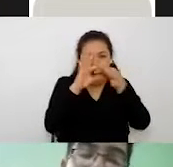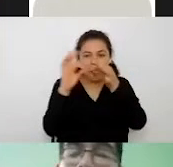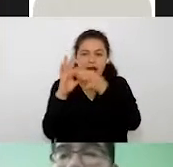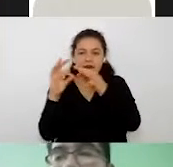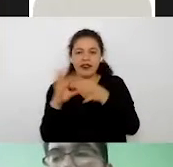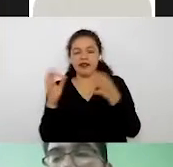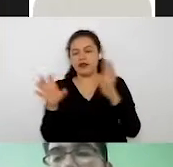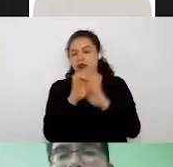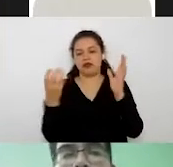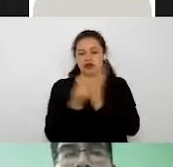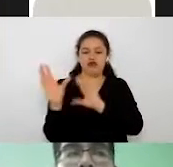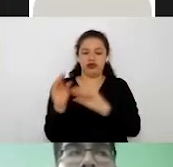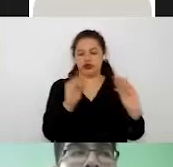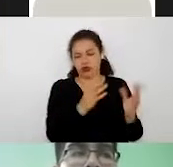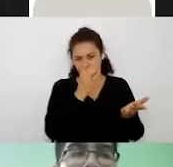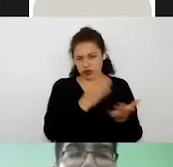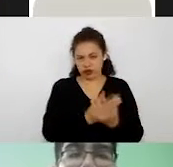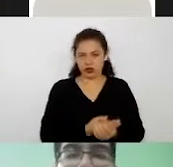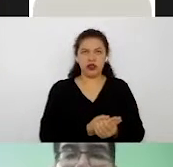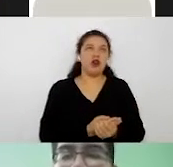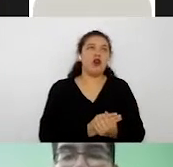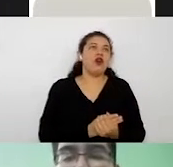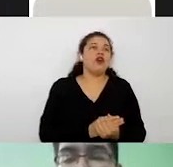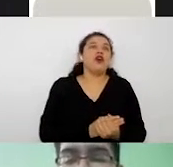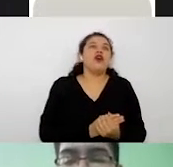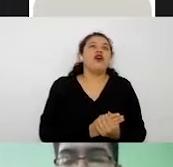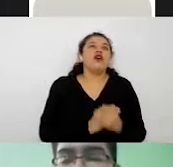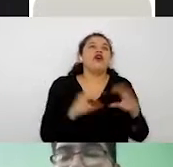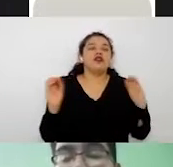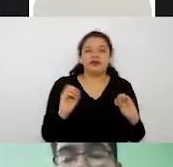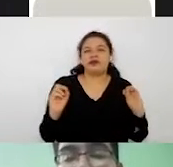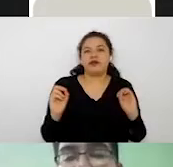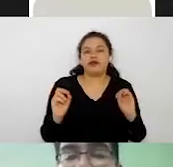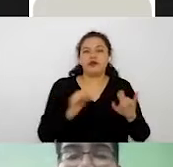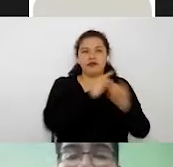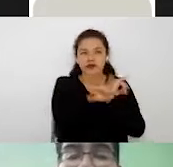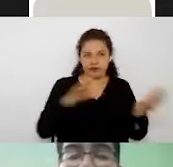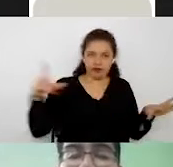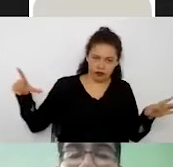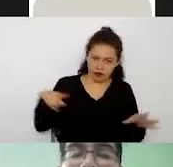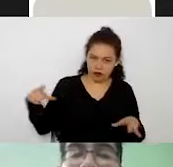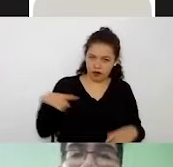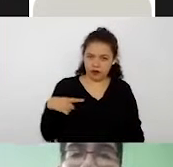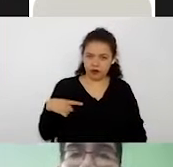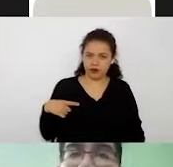una capacitación o que por medio del gobierno nos llegó esta información en la que nos habla de,